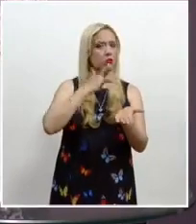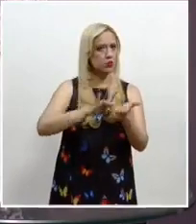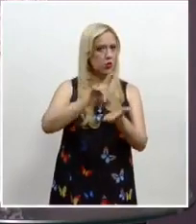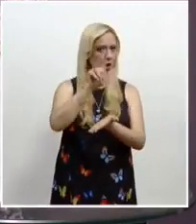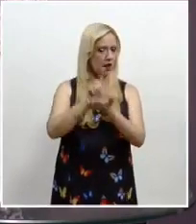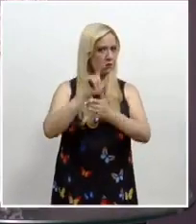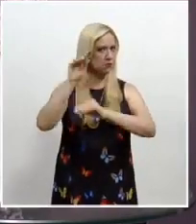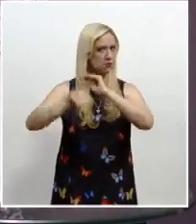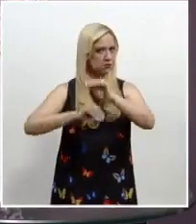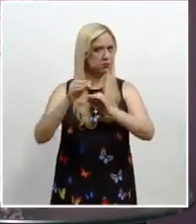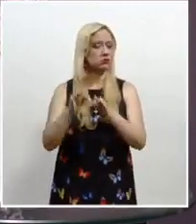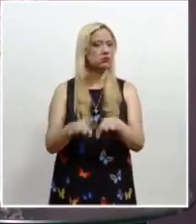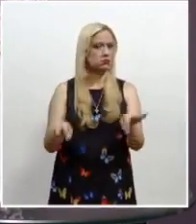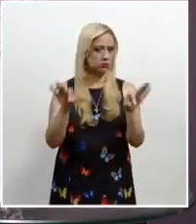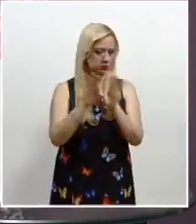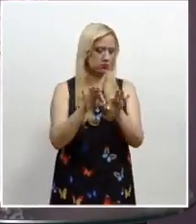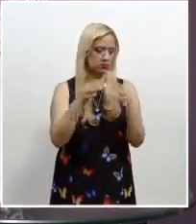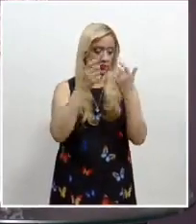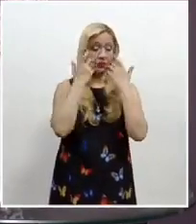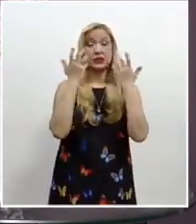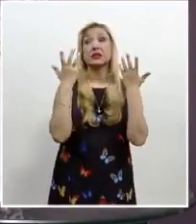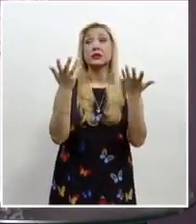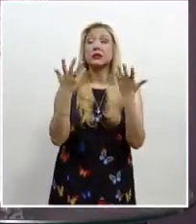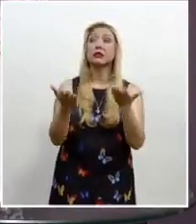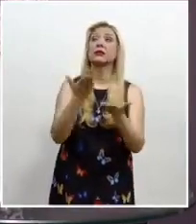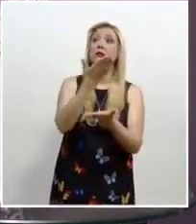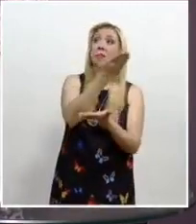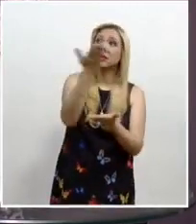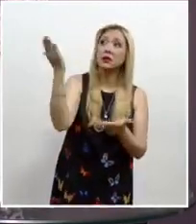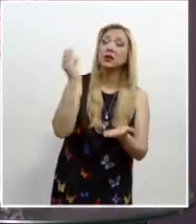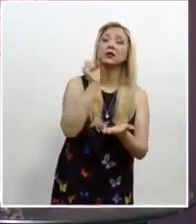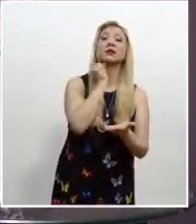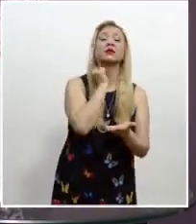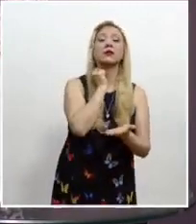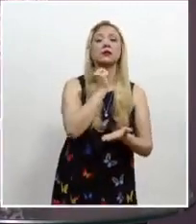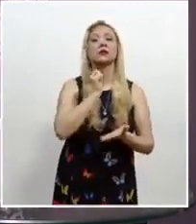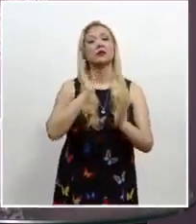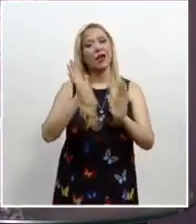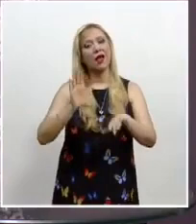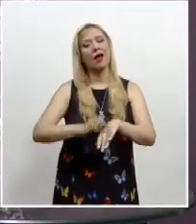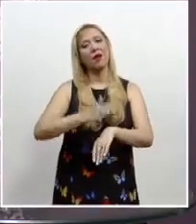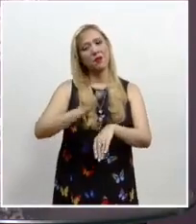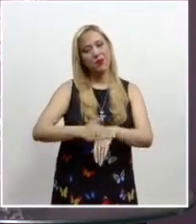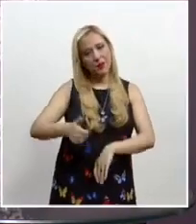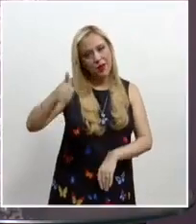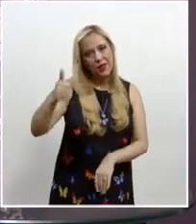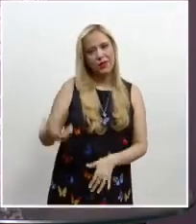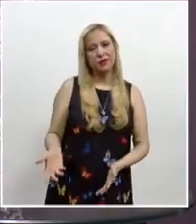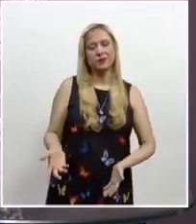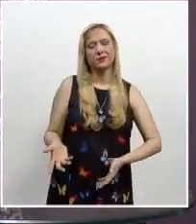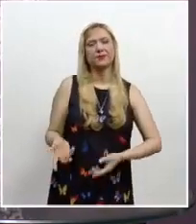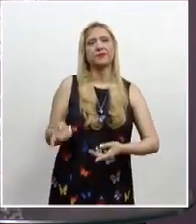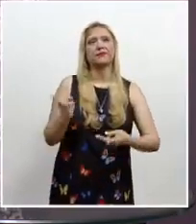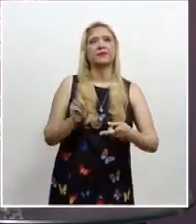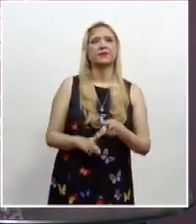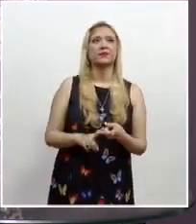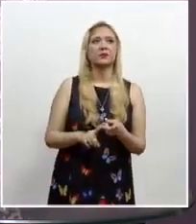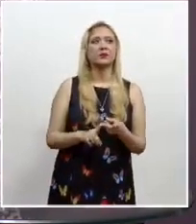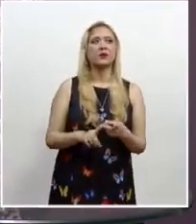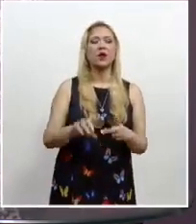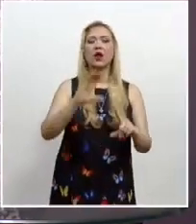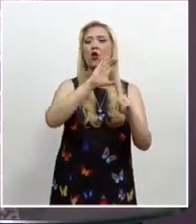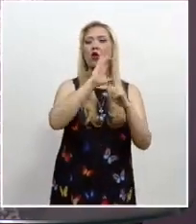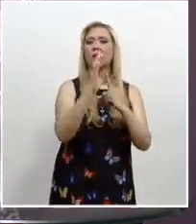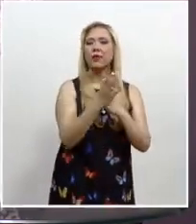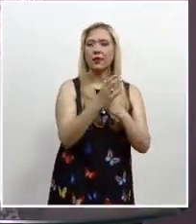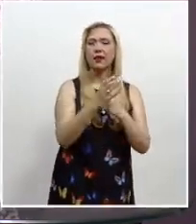muy importante y que le pedimos a los senadores y senadoras que se apruebe. Estamos trabajando en un